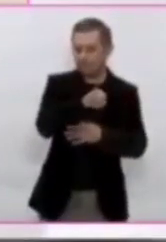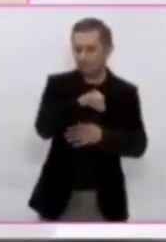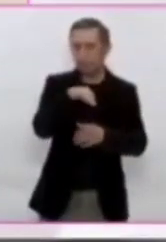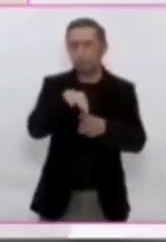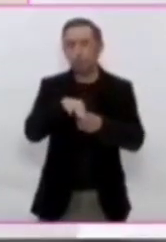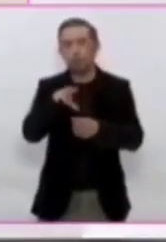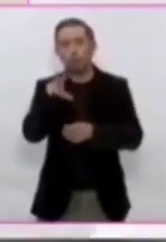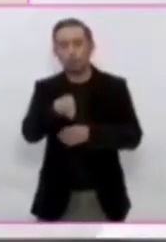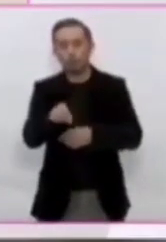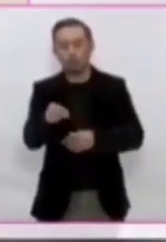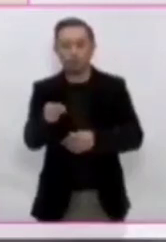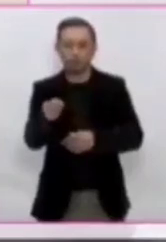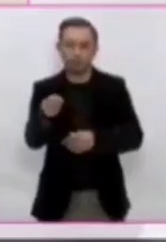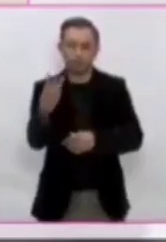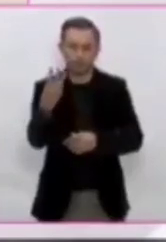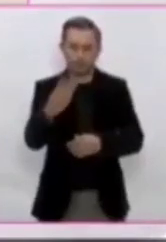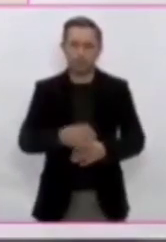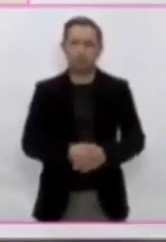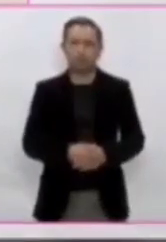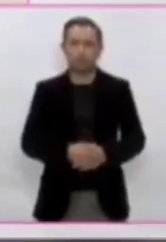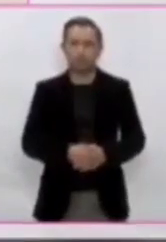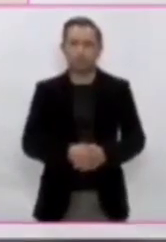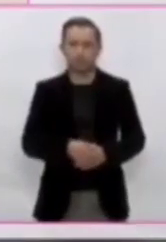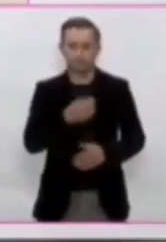contra, presidente.